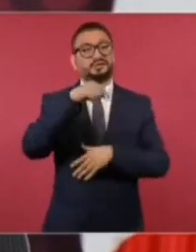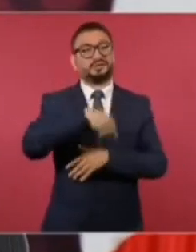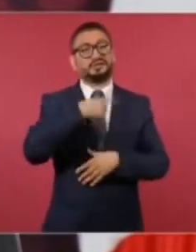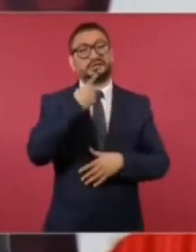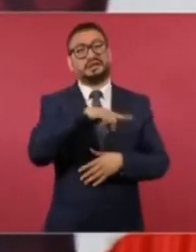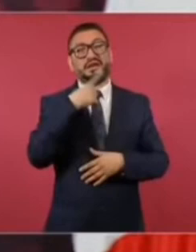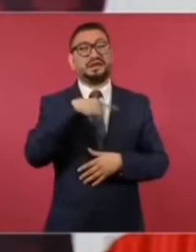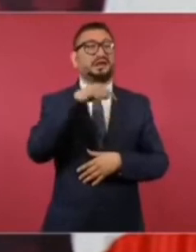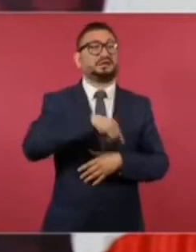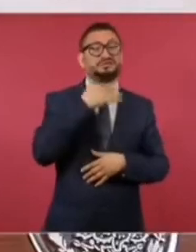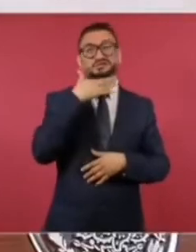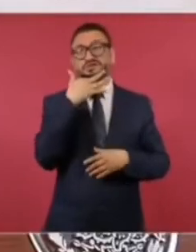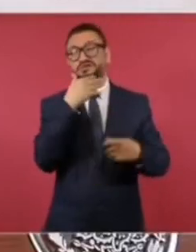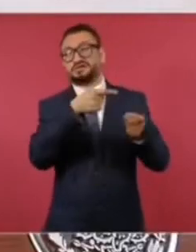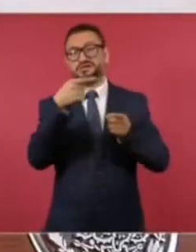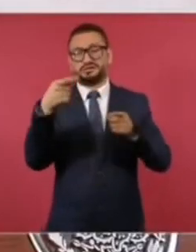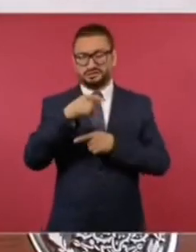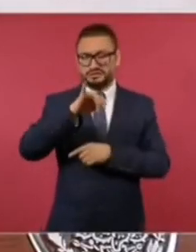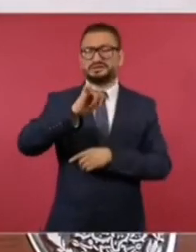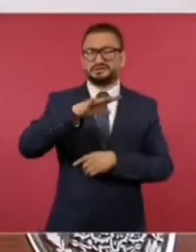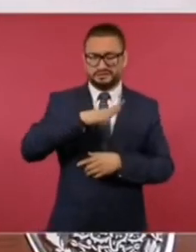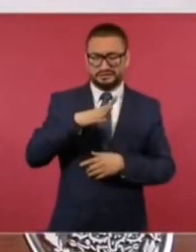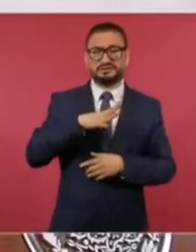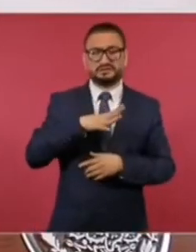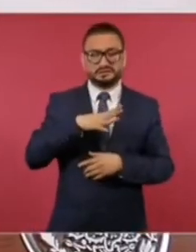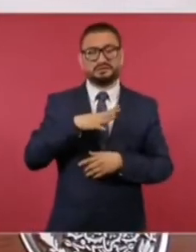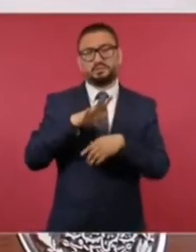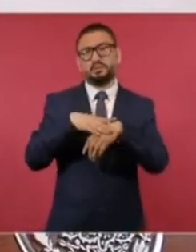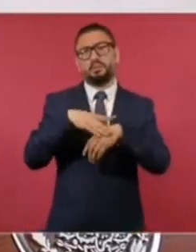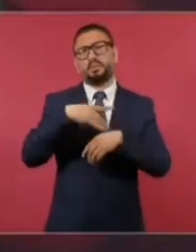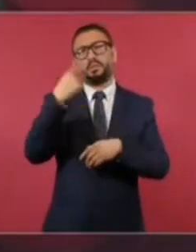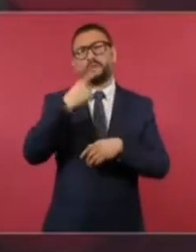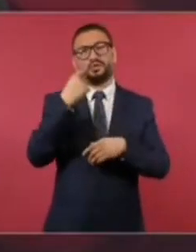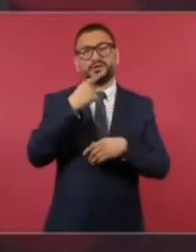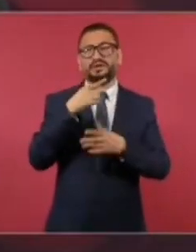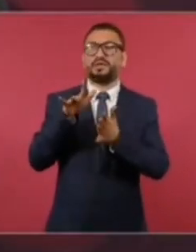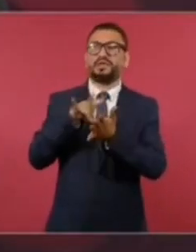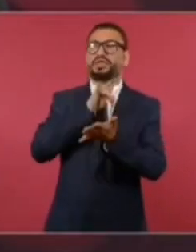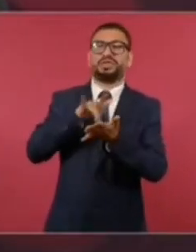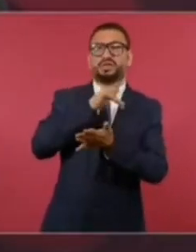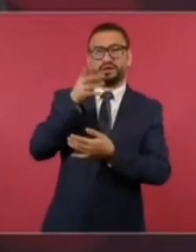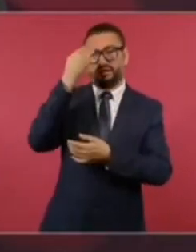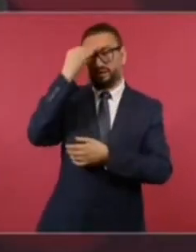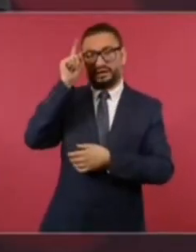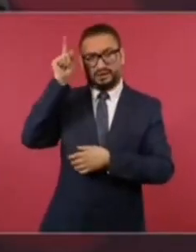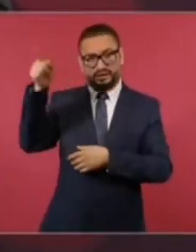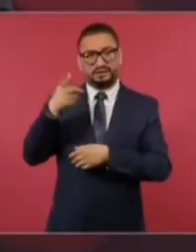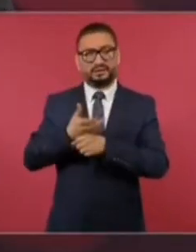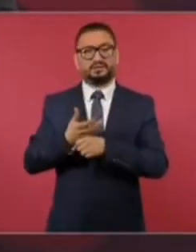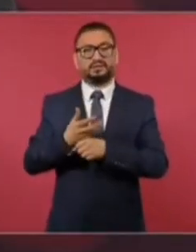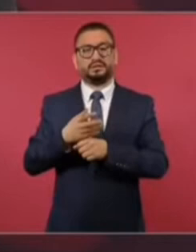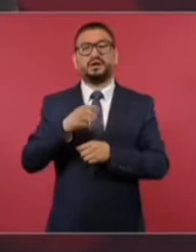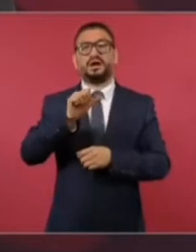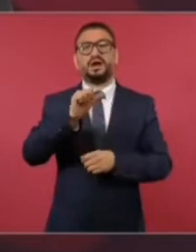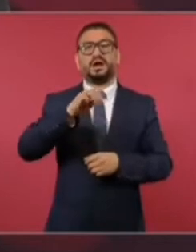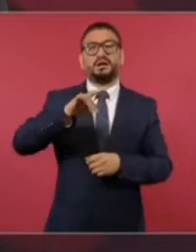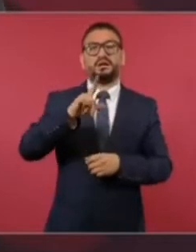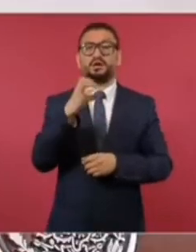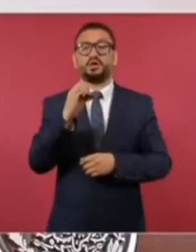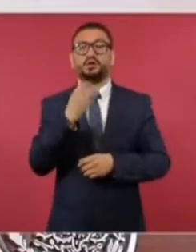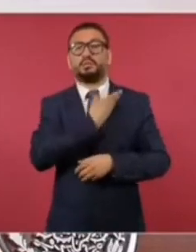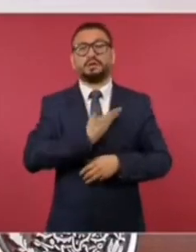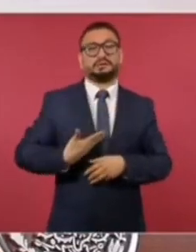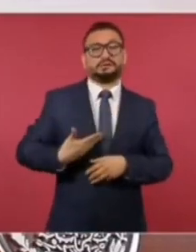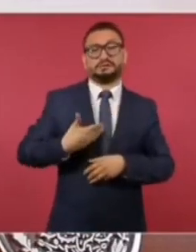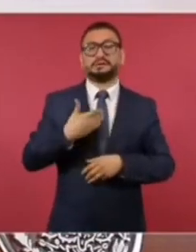sucia aquí, sí, porque esos modelos vienen de allá. Eso de AMLO,